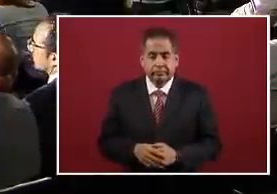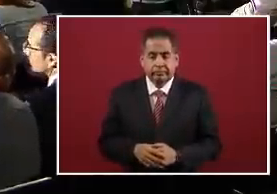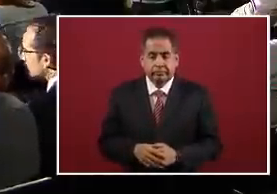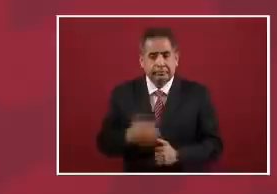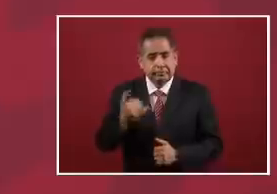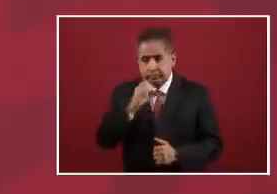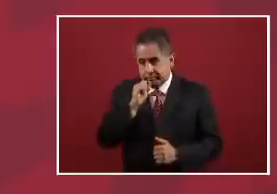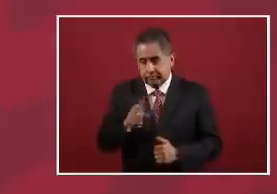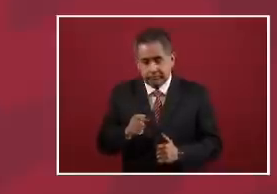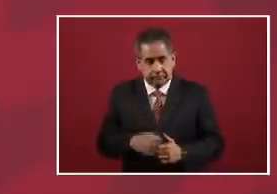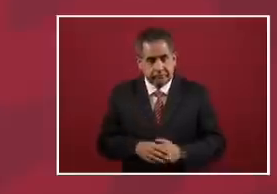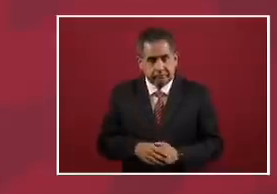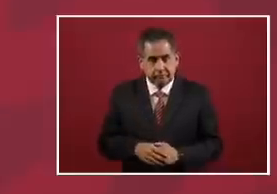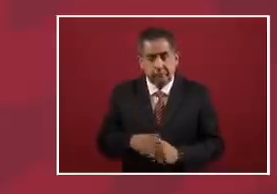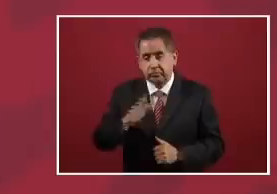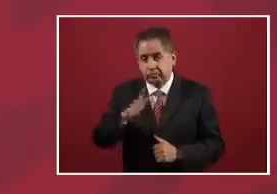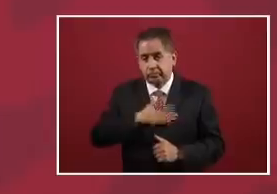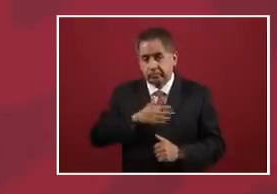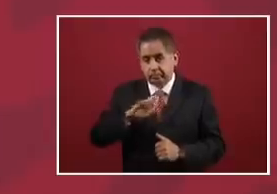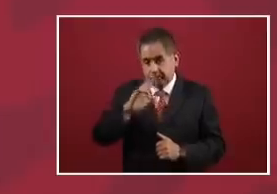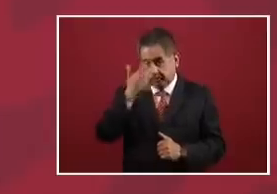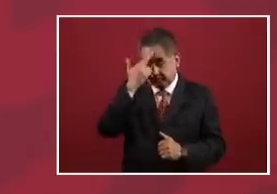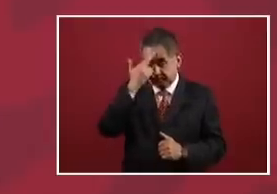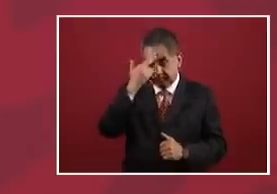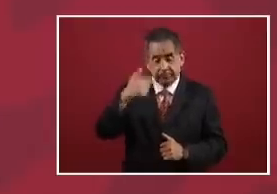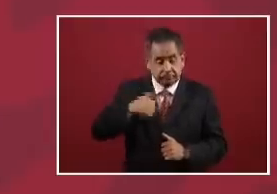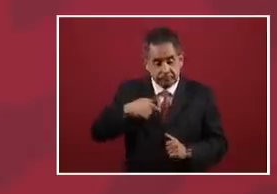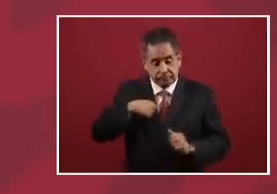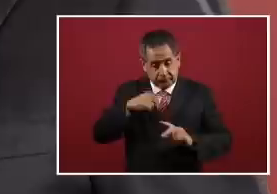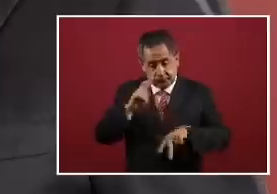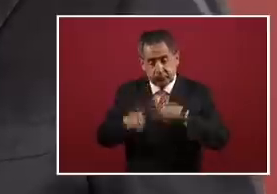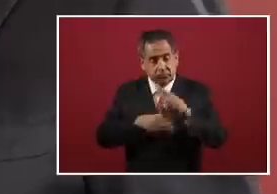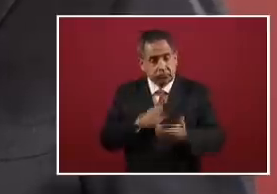Y yo recuerdo que asistí